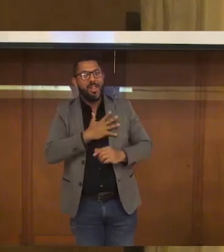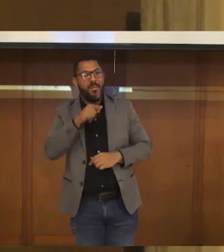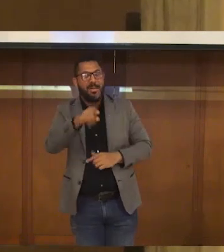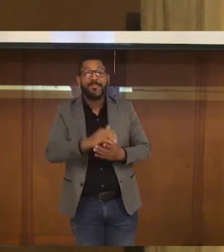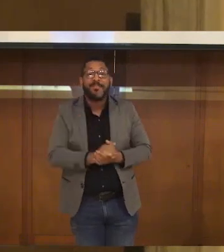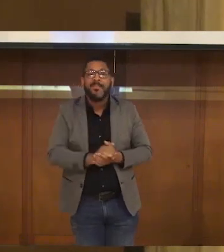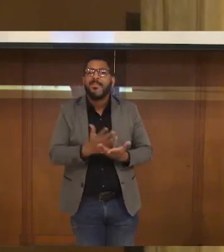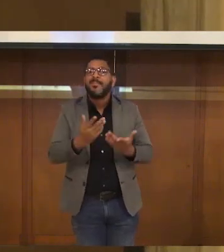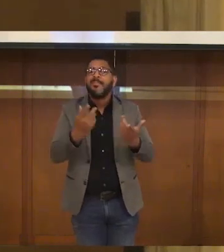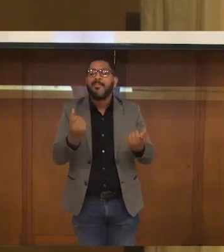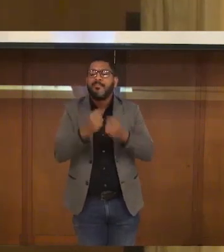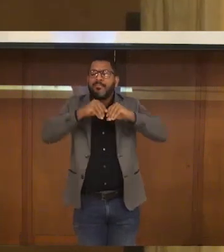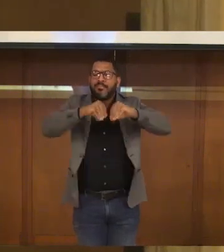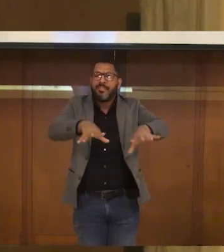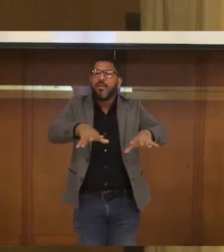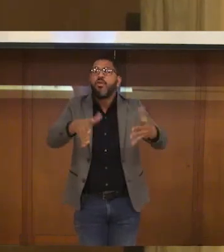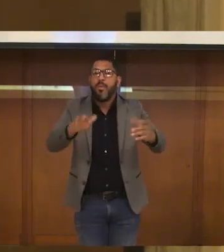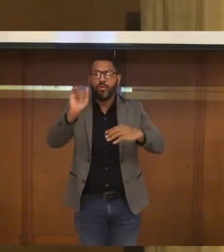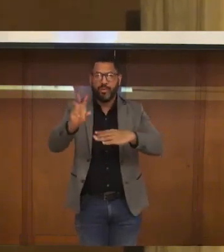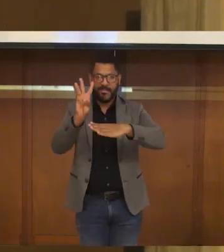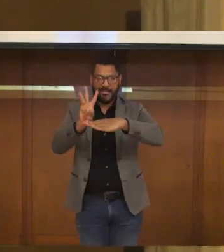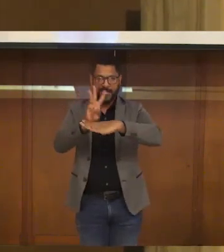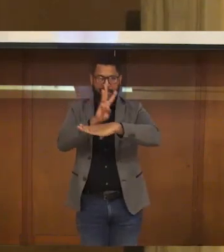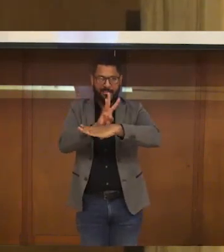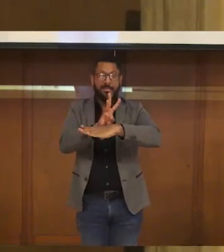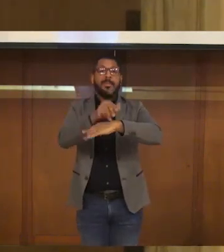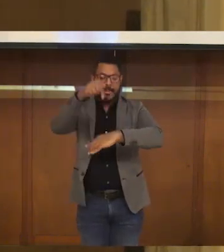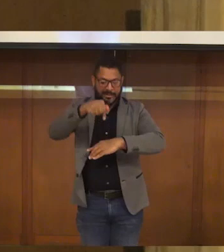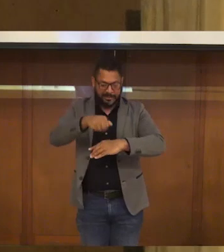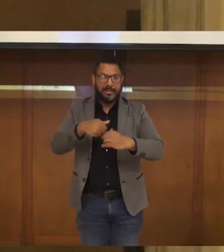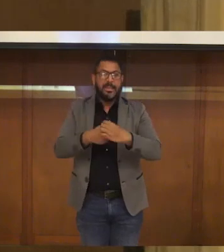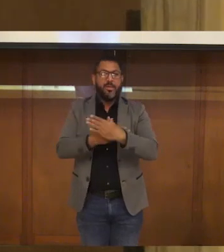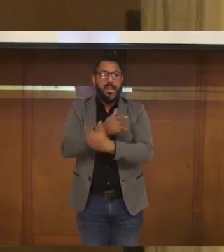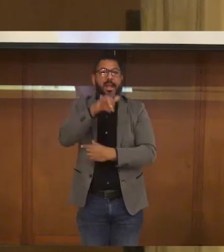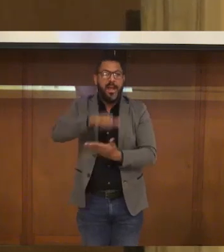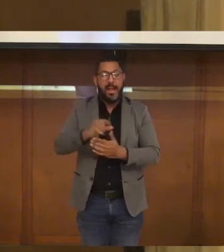La publicación se va a hacer a través del canal de YouTube de